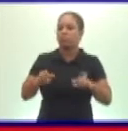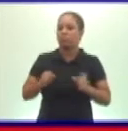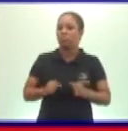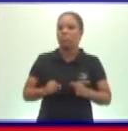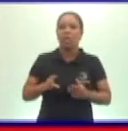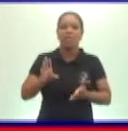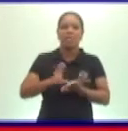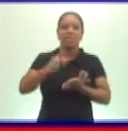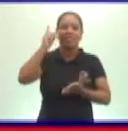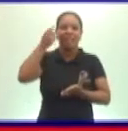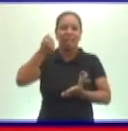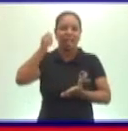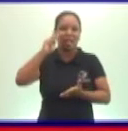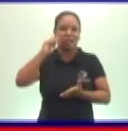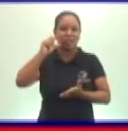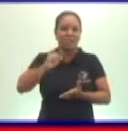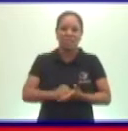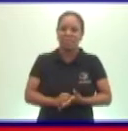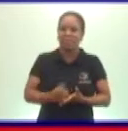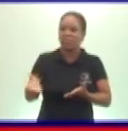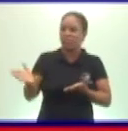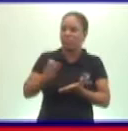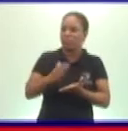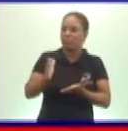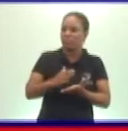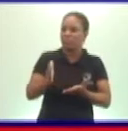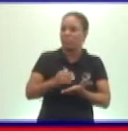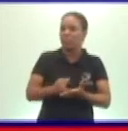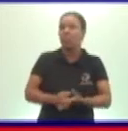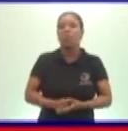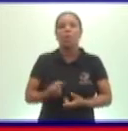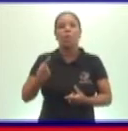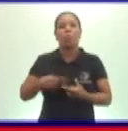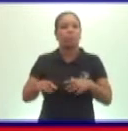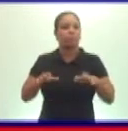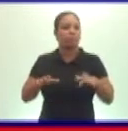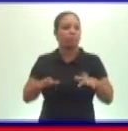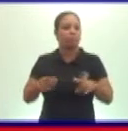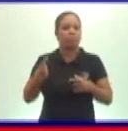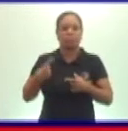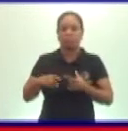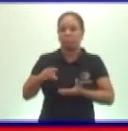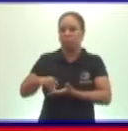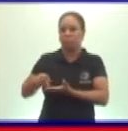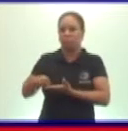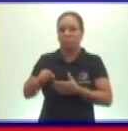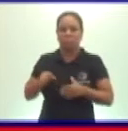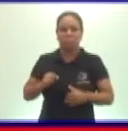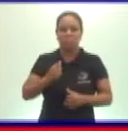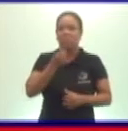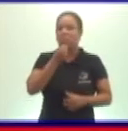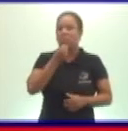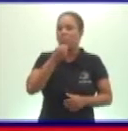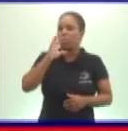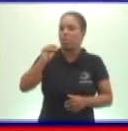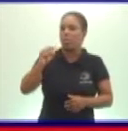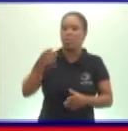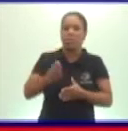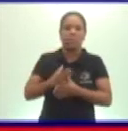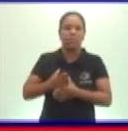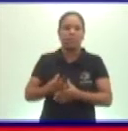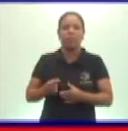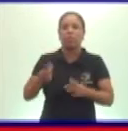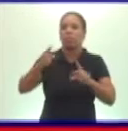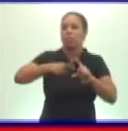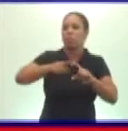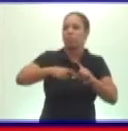diccionarios, enciclopedias digitales u otro sitio digital que abordan diferentes contenidos de la asignatura. Por